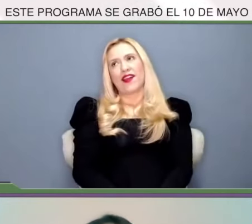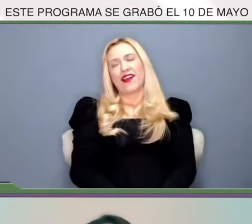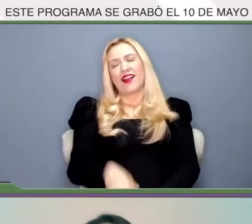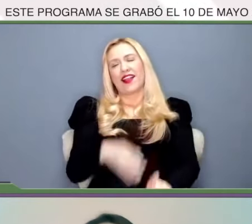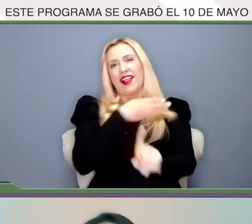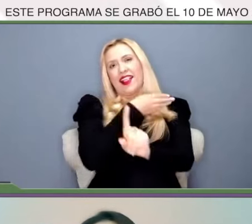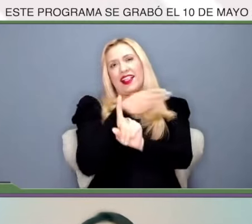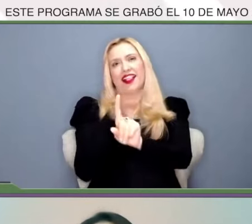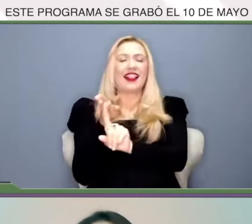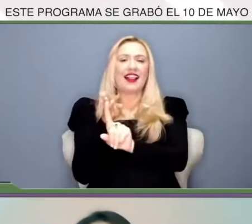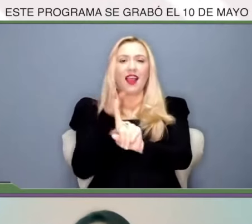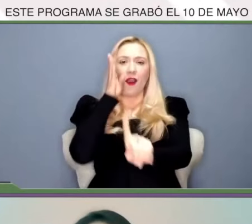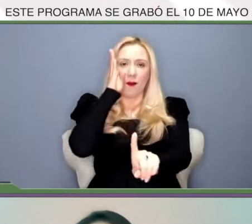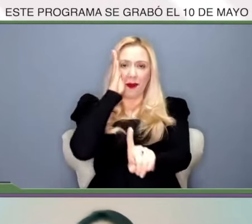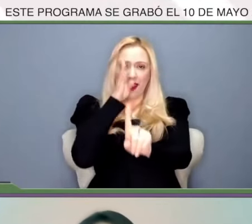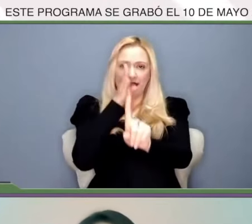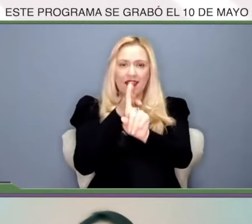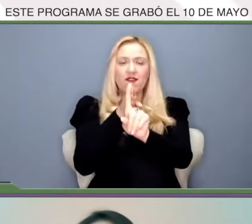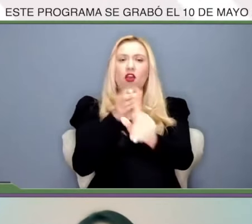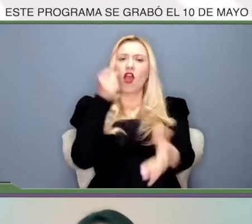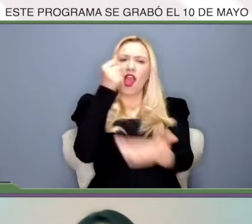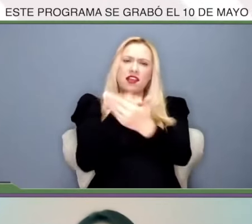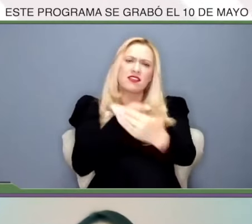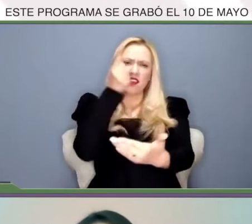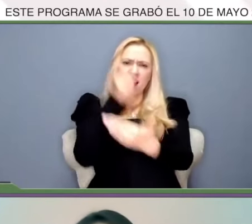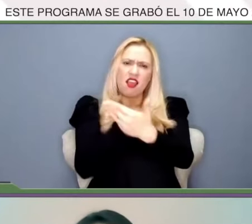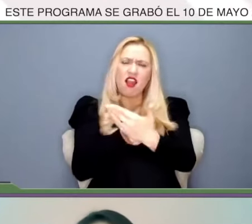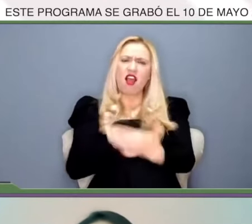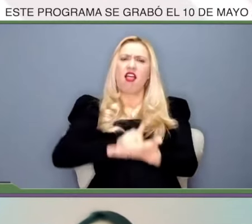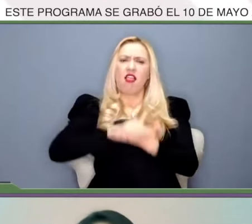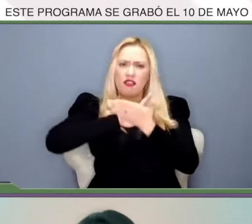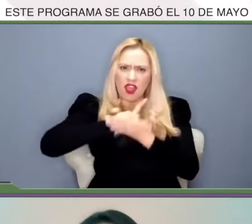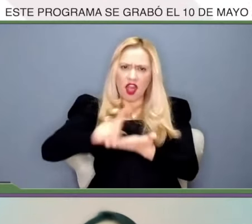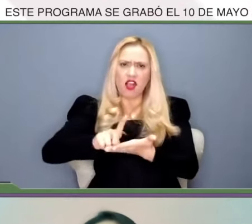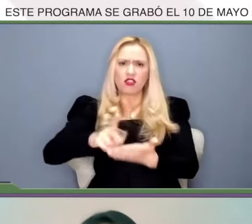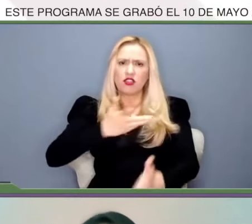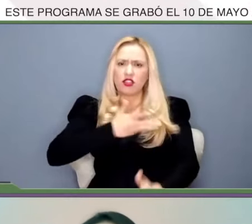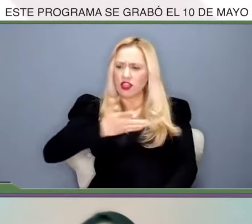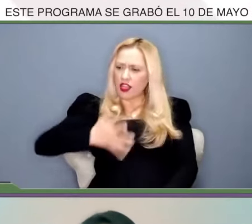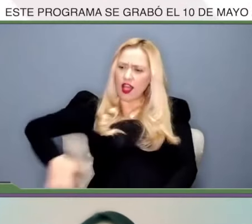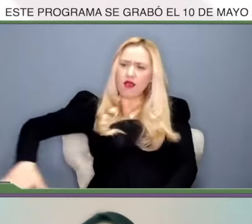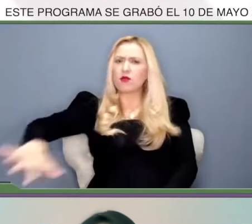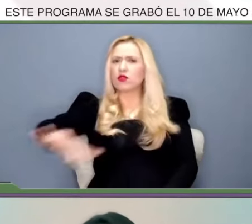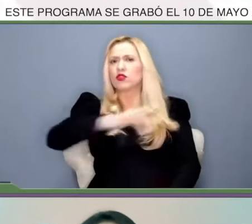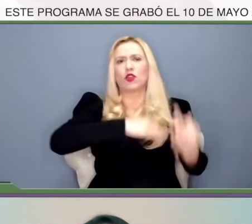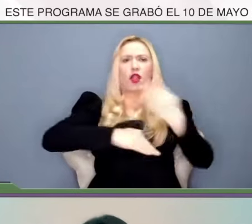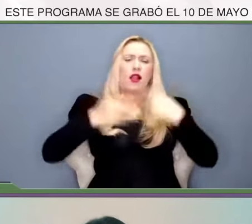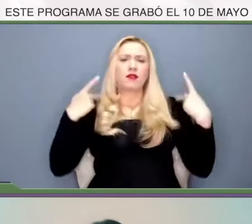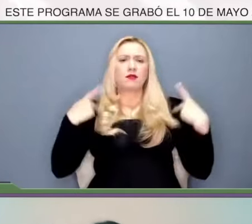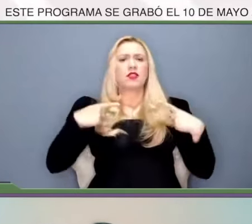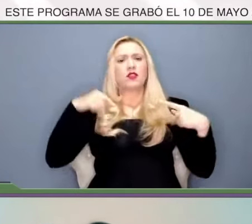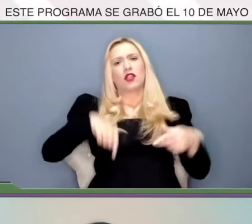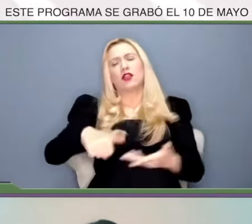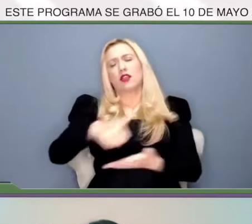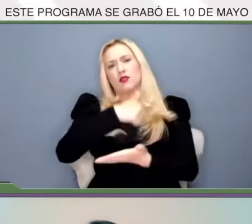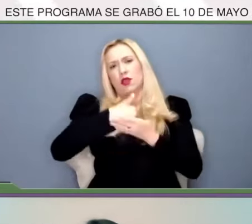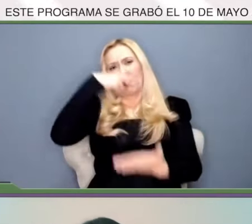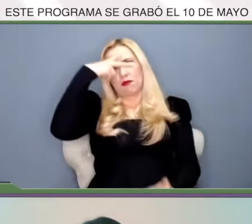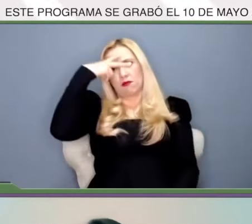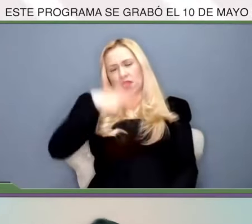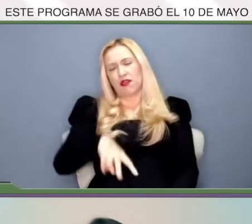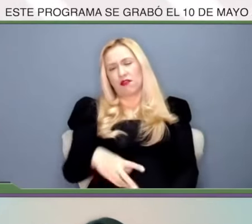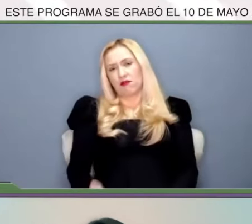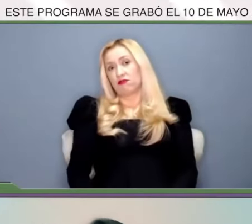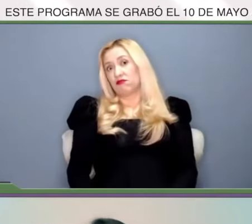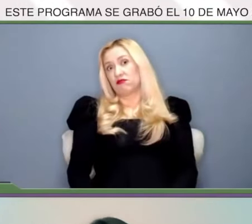perdería, digamos, el objetivo que es exigir los derechos que tienen todas las personas en esta Ciudad de México y en es una ciudad